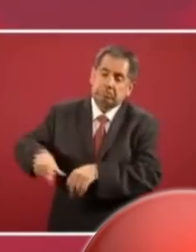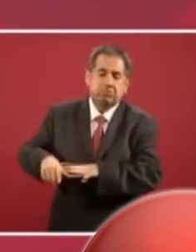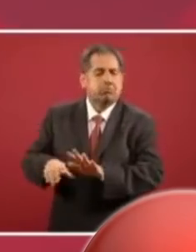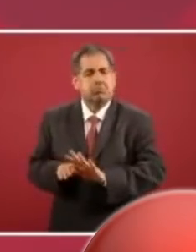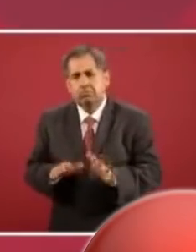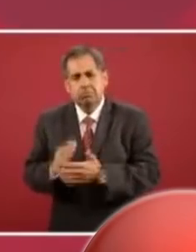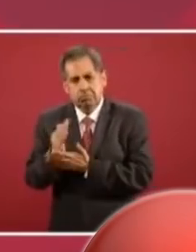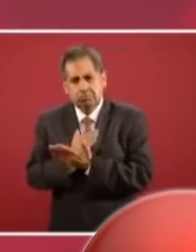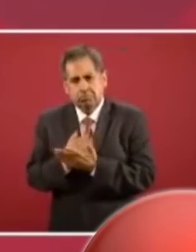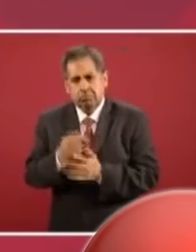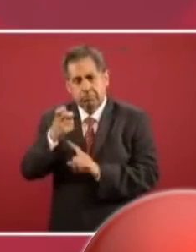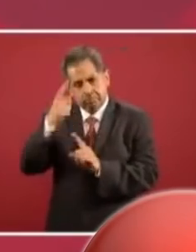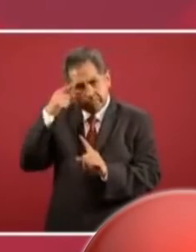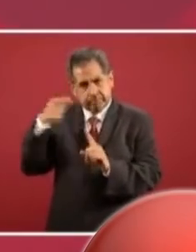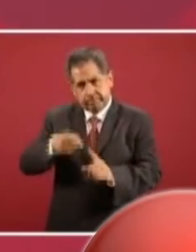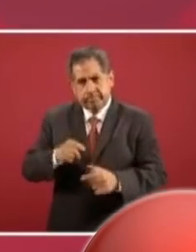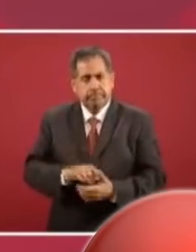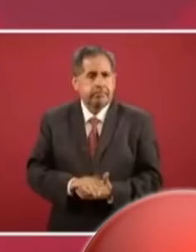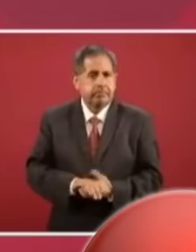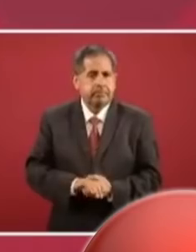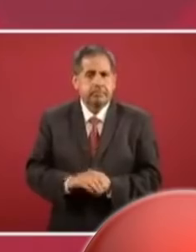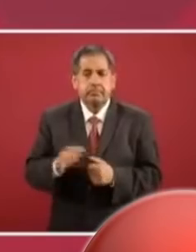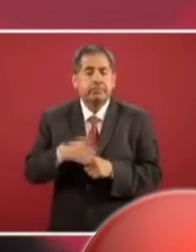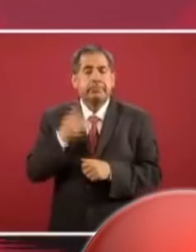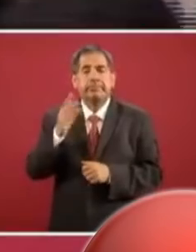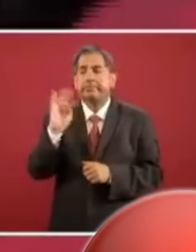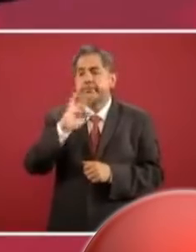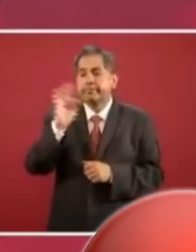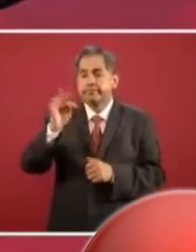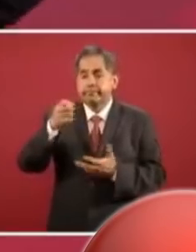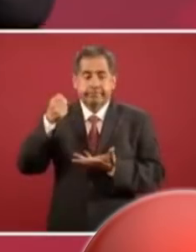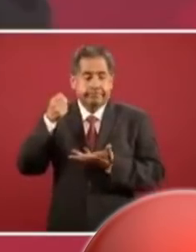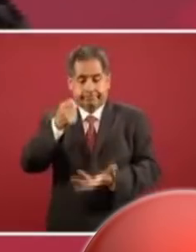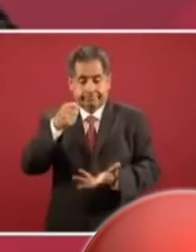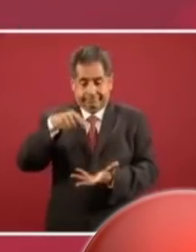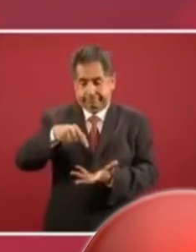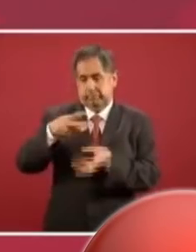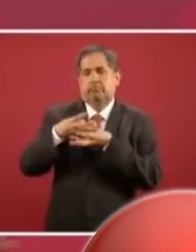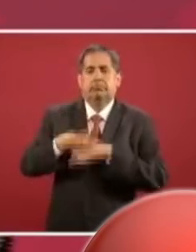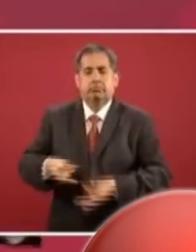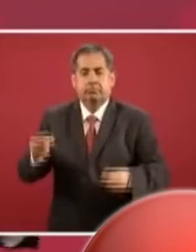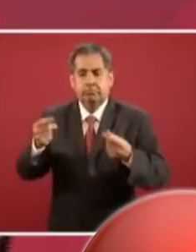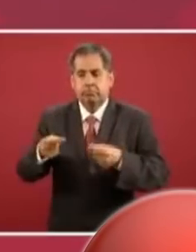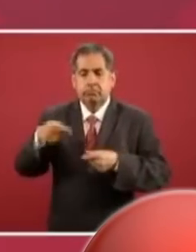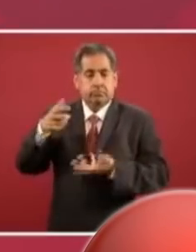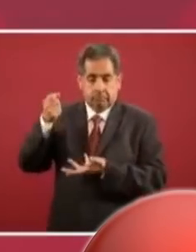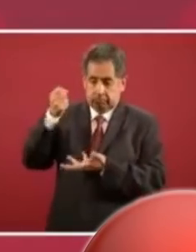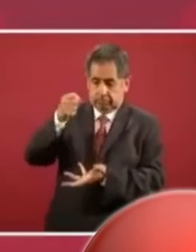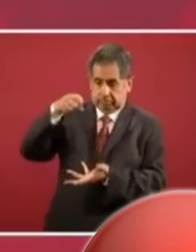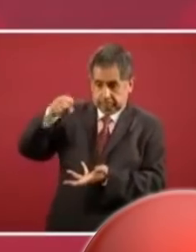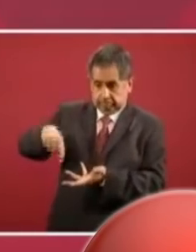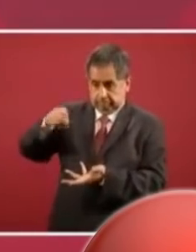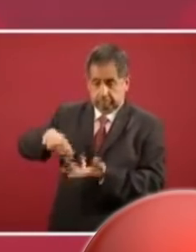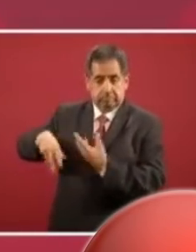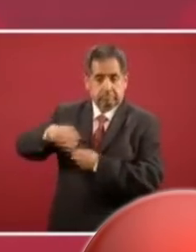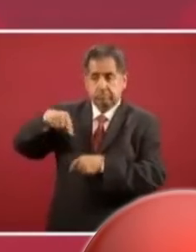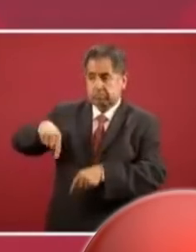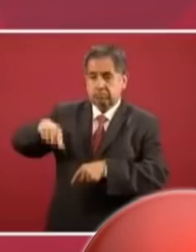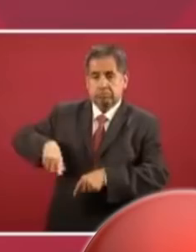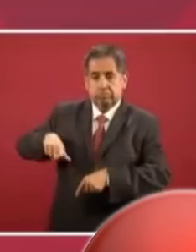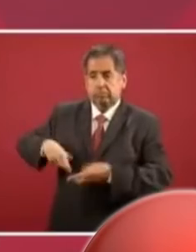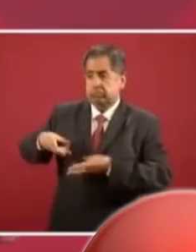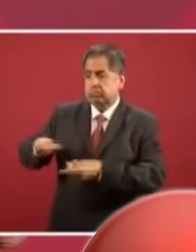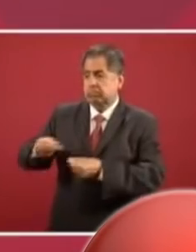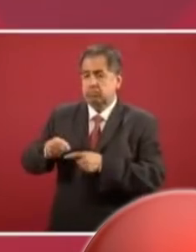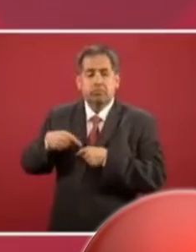Eso es el propósito, porque si no el presupuesto se queda en el gobierno y